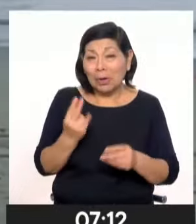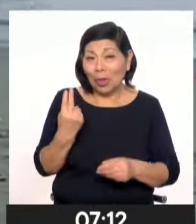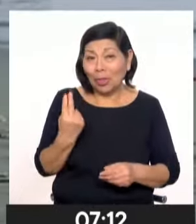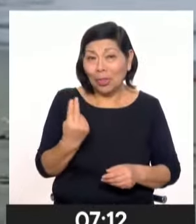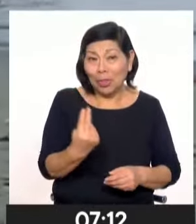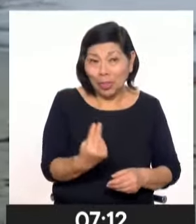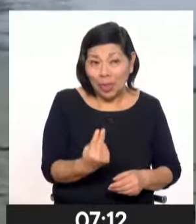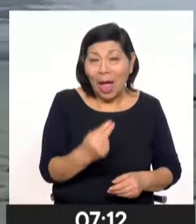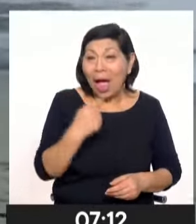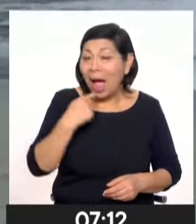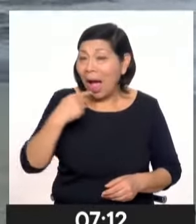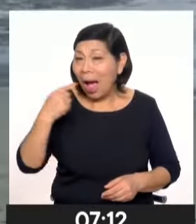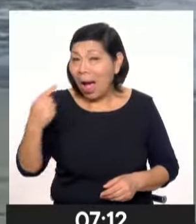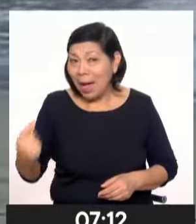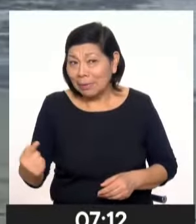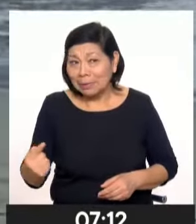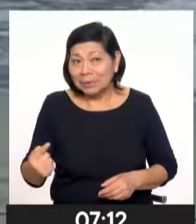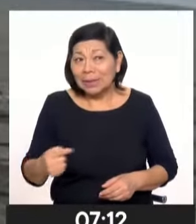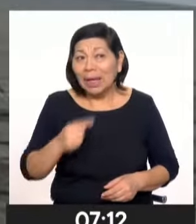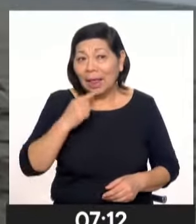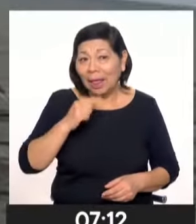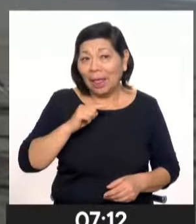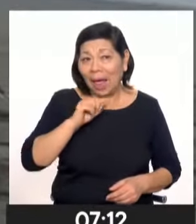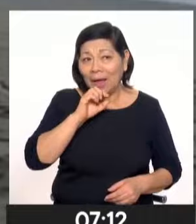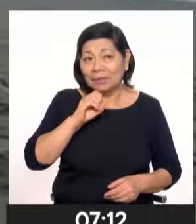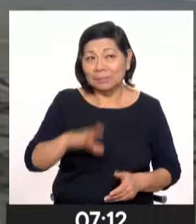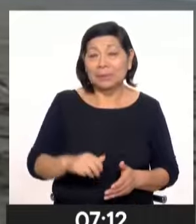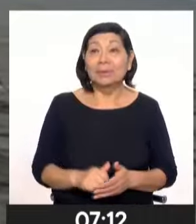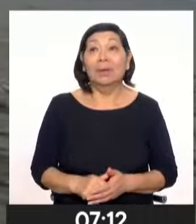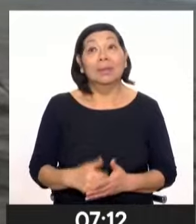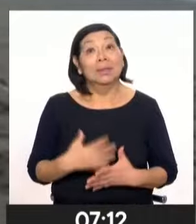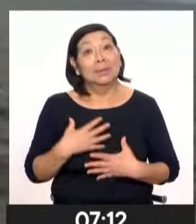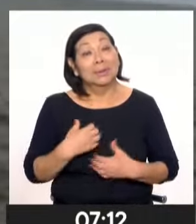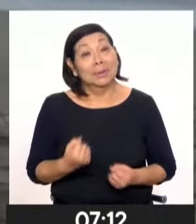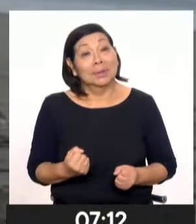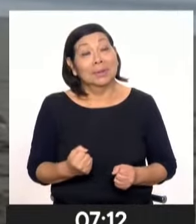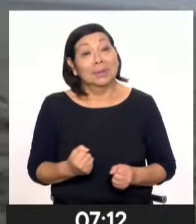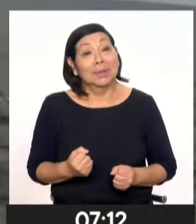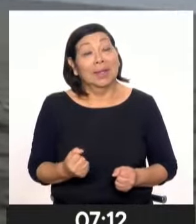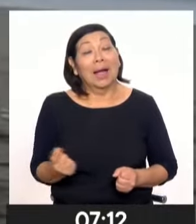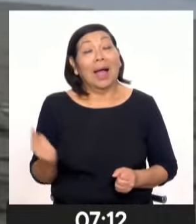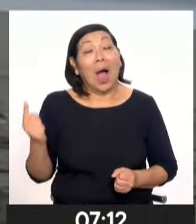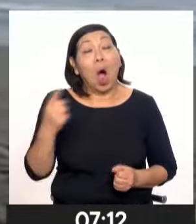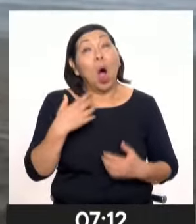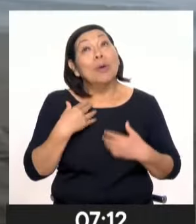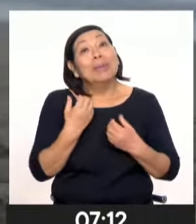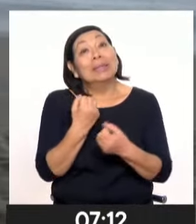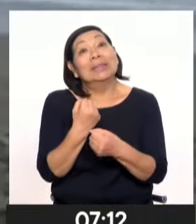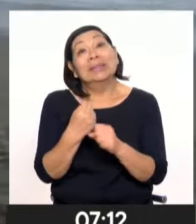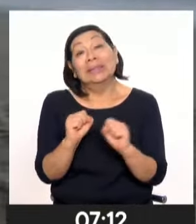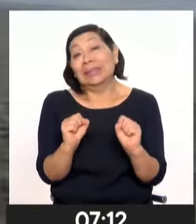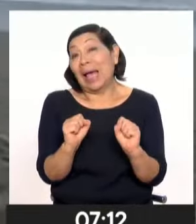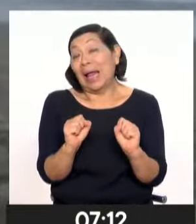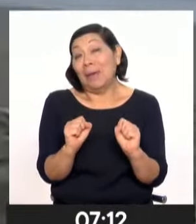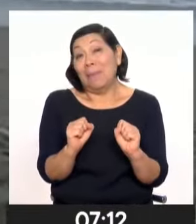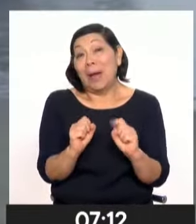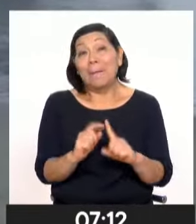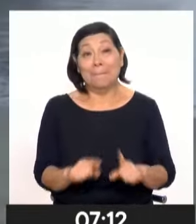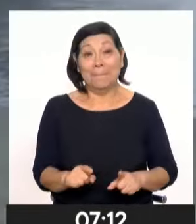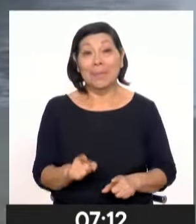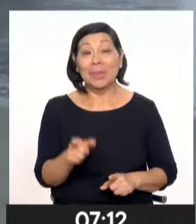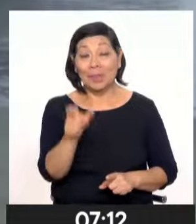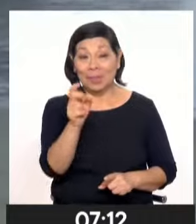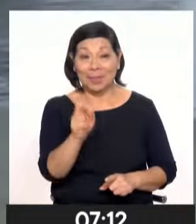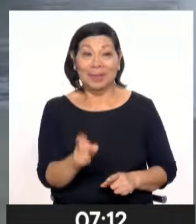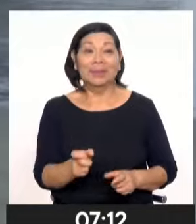Pescadores dieron aviso a las autoridades felizmente se logró la pronta recuperación de